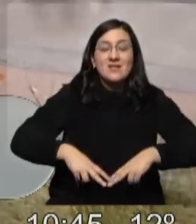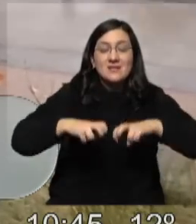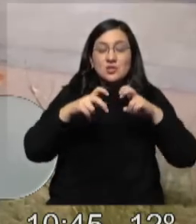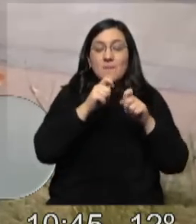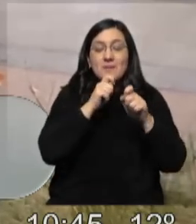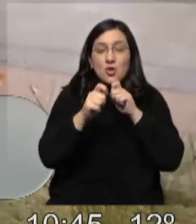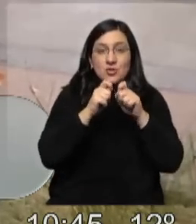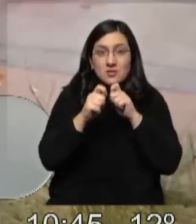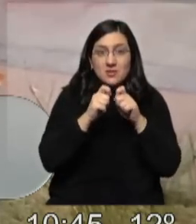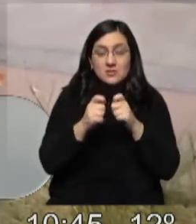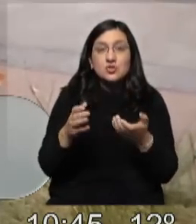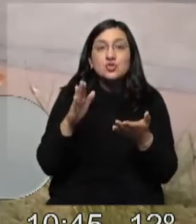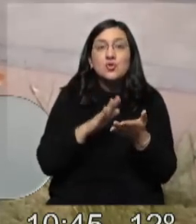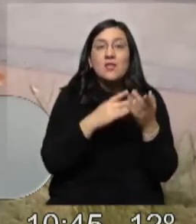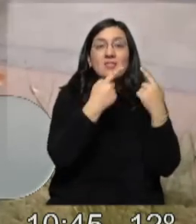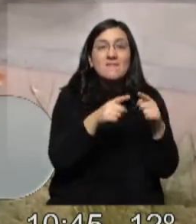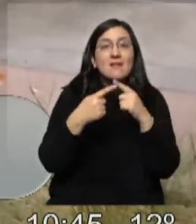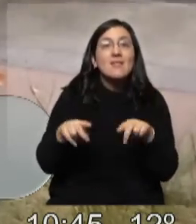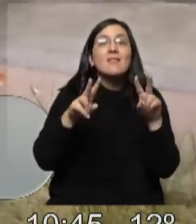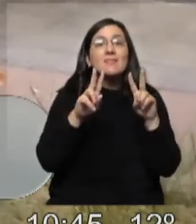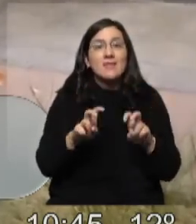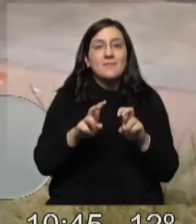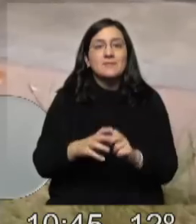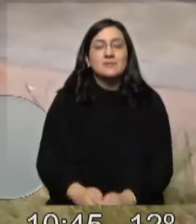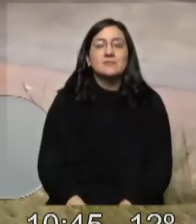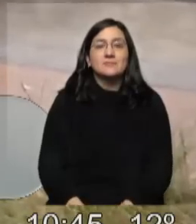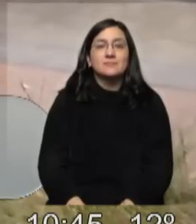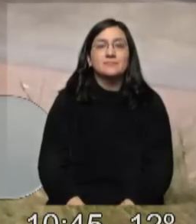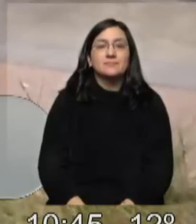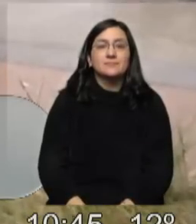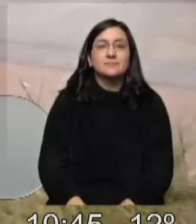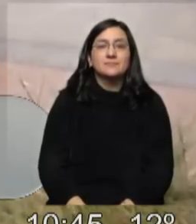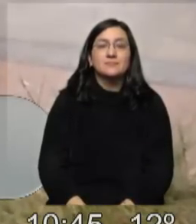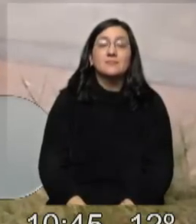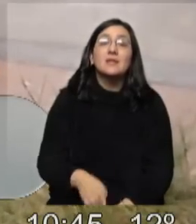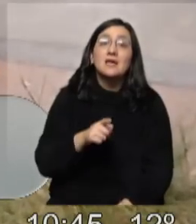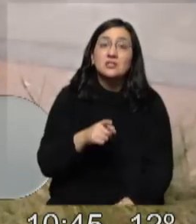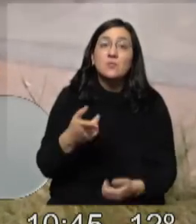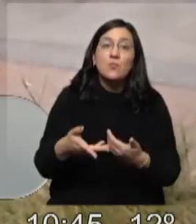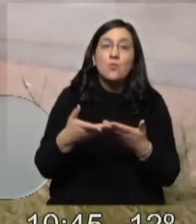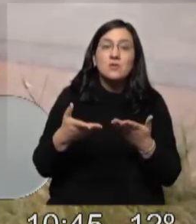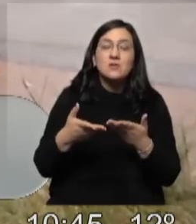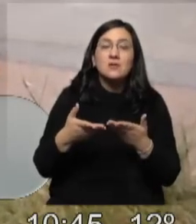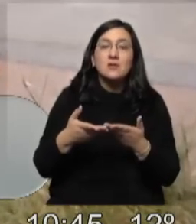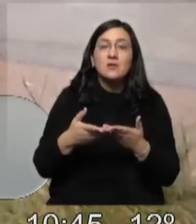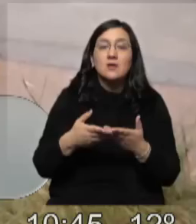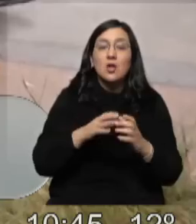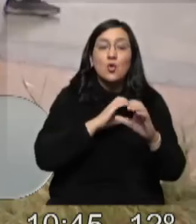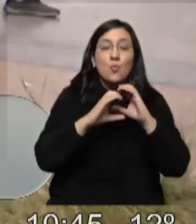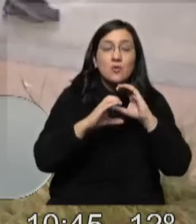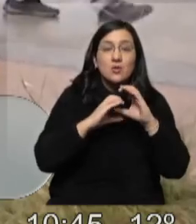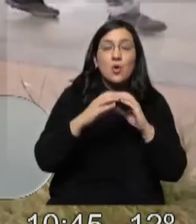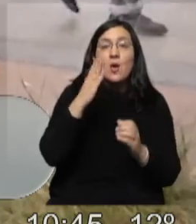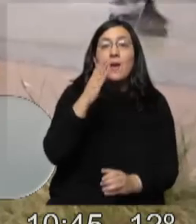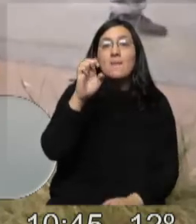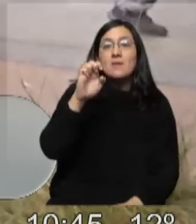en profundidad acerca de distintas cuestiones que suceden en nuestro territorio nacional. De allí se desprende que el comunicador Orlando